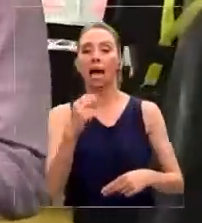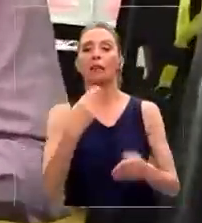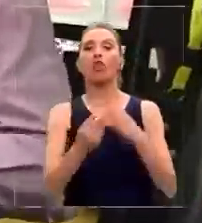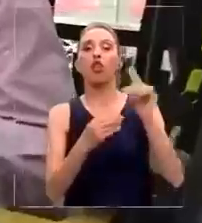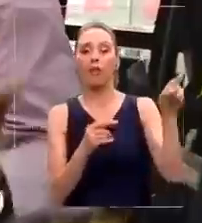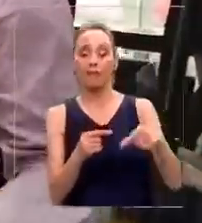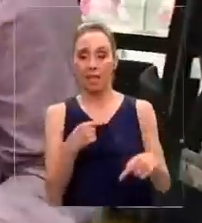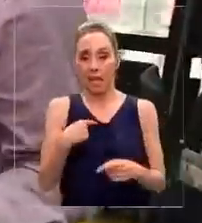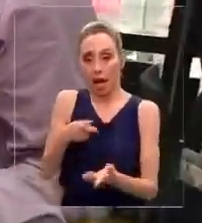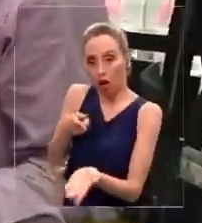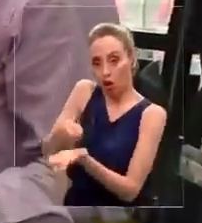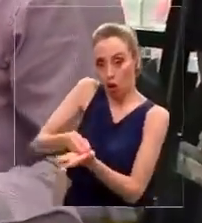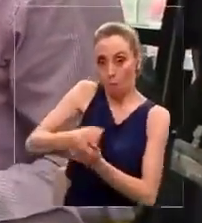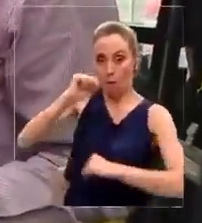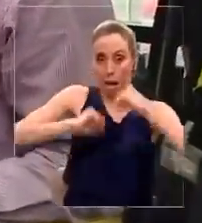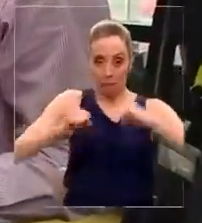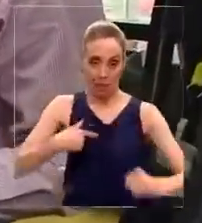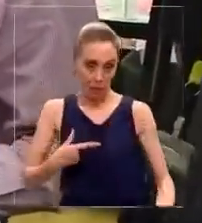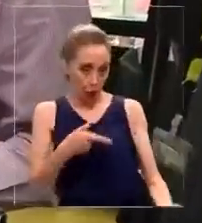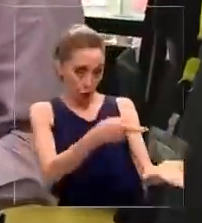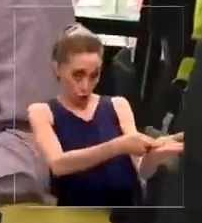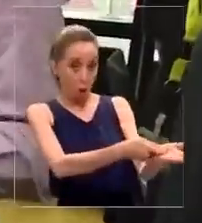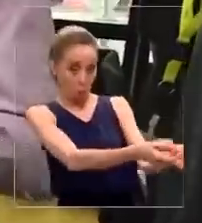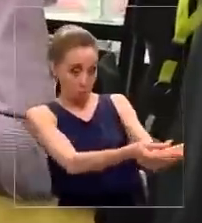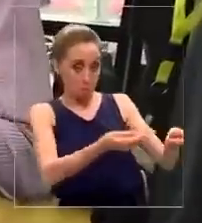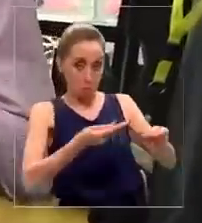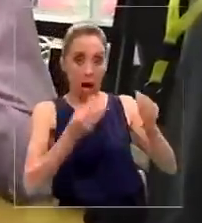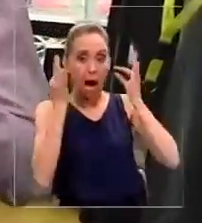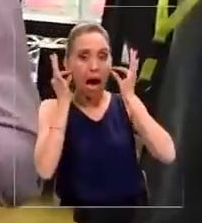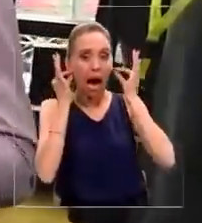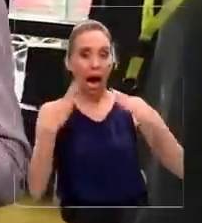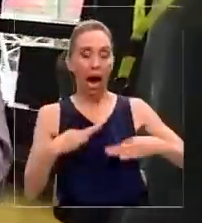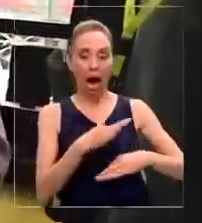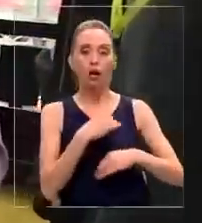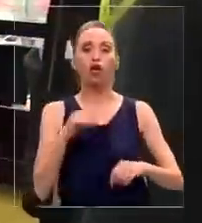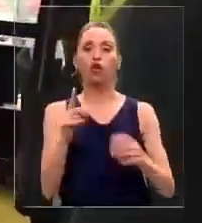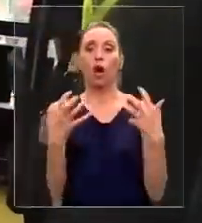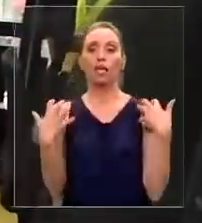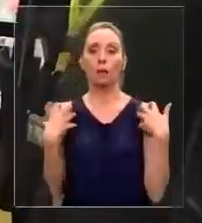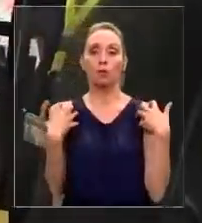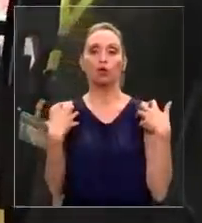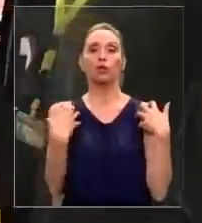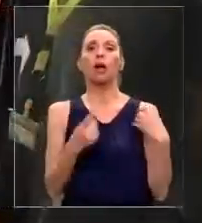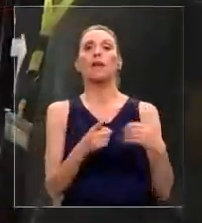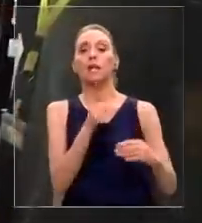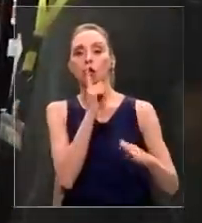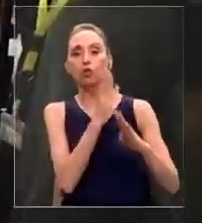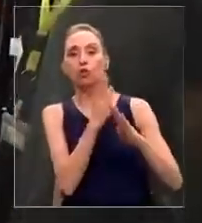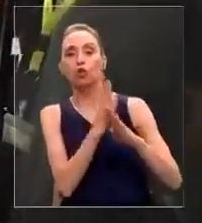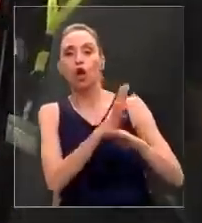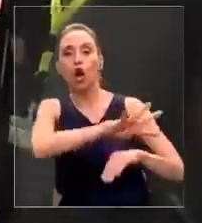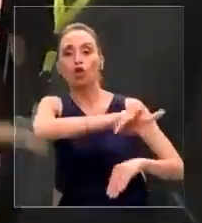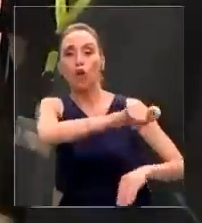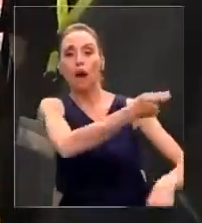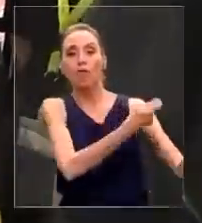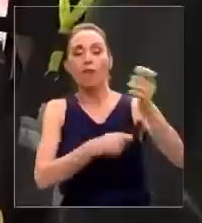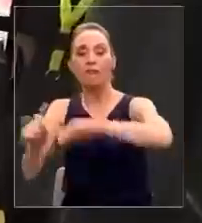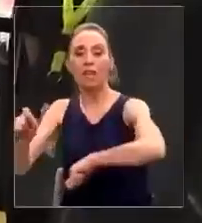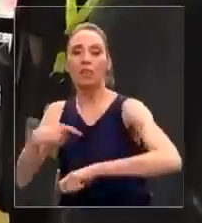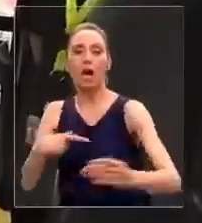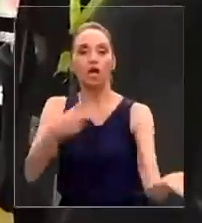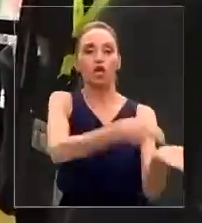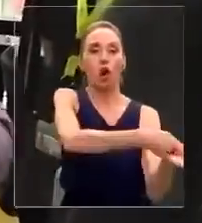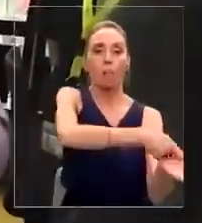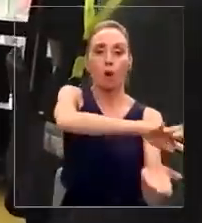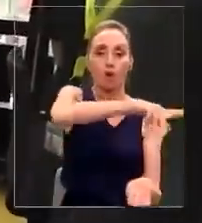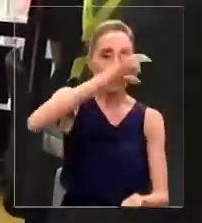que el comprador, en este caso la empresa que está comprando, se exime de la responsabilidad de estar reduciendo joyas, de saber que está comprando